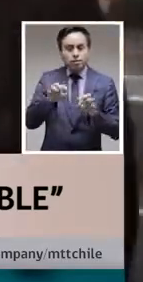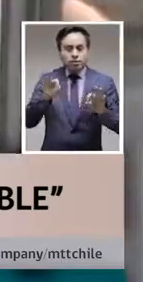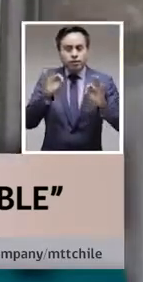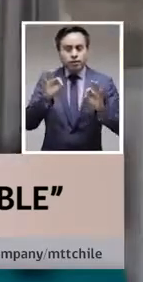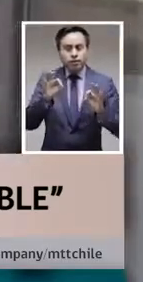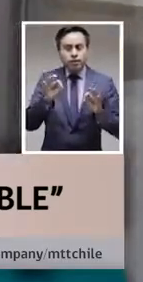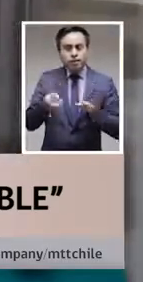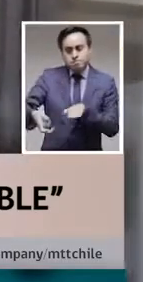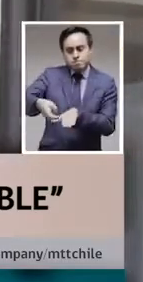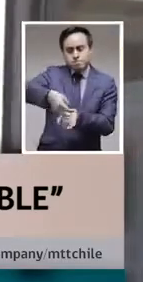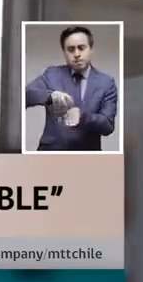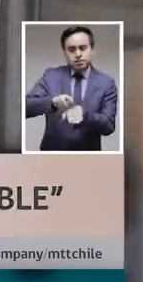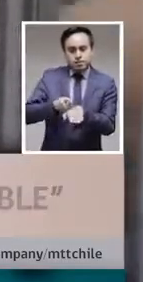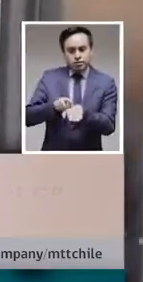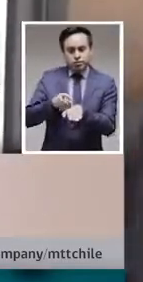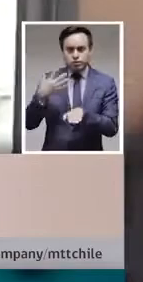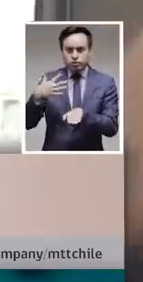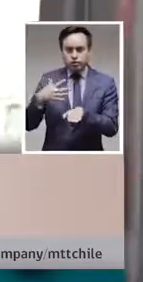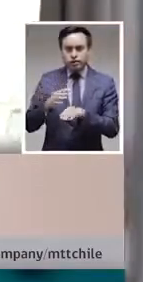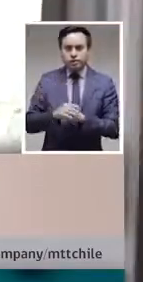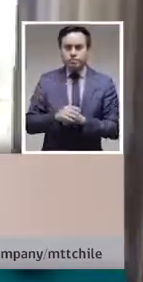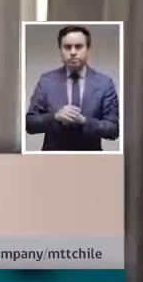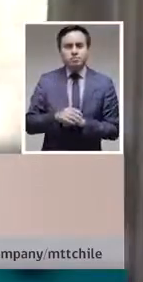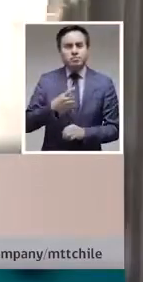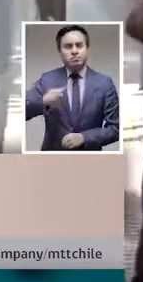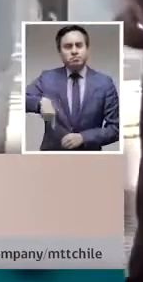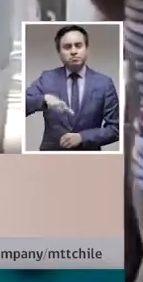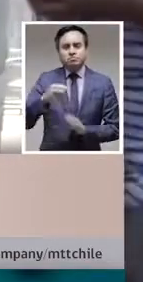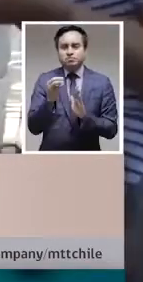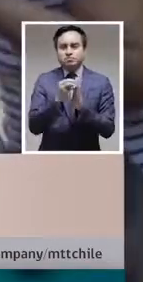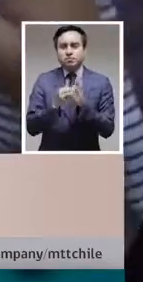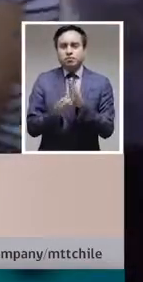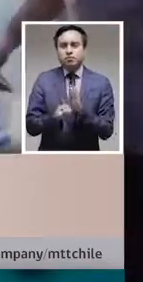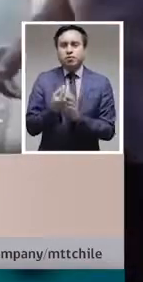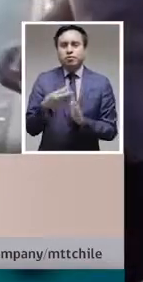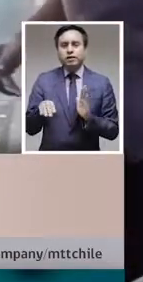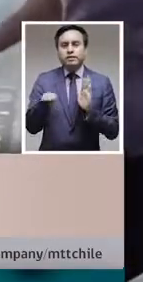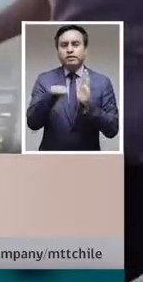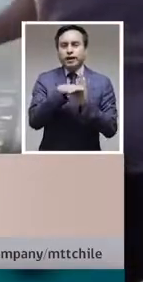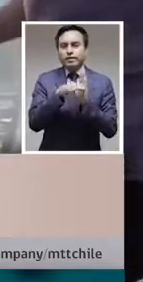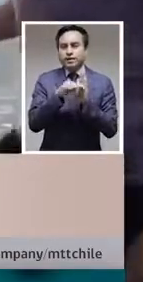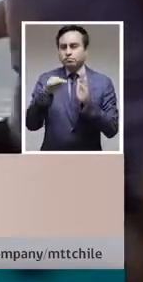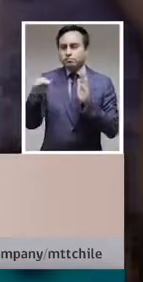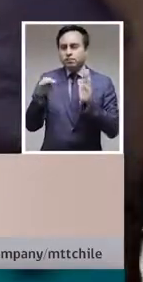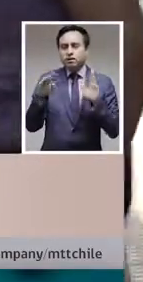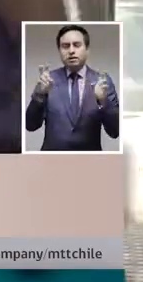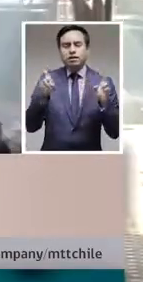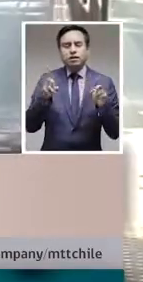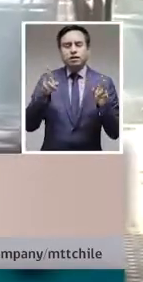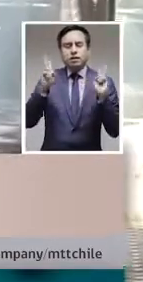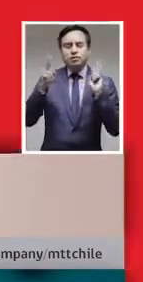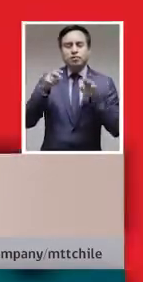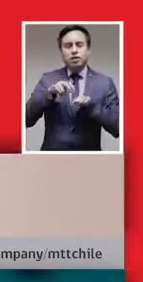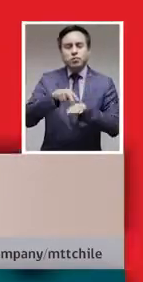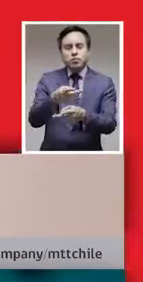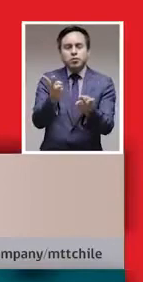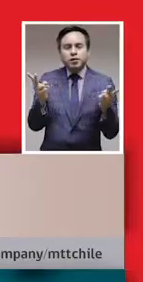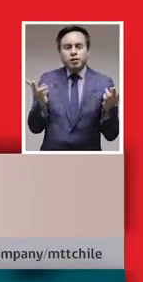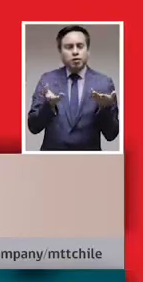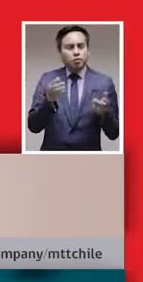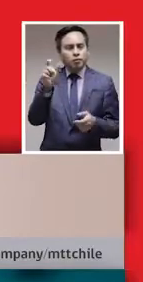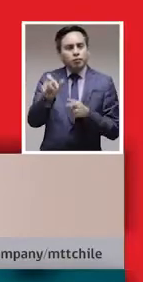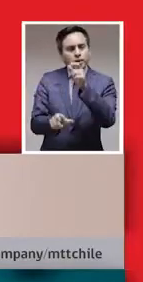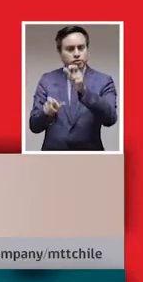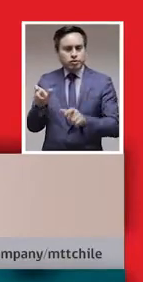transporte público masivo. Y por eso también hemos definido un nuevo estándar para el transporte público. ¿Cómo hacemos que